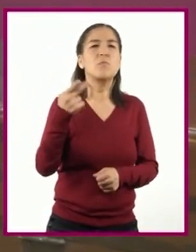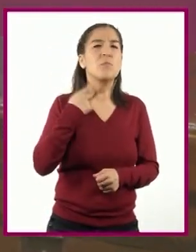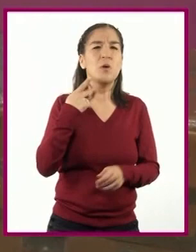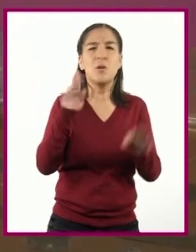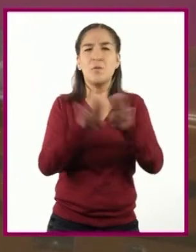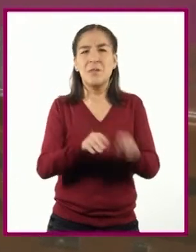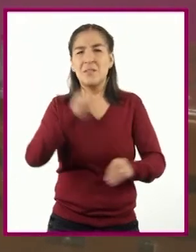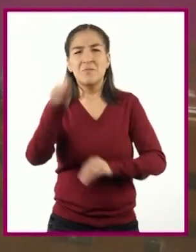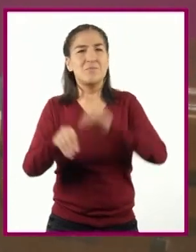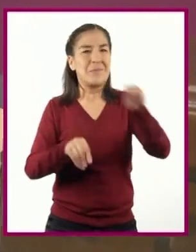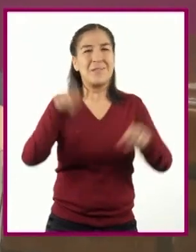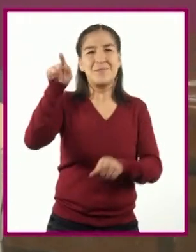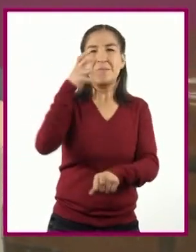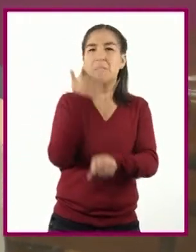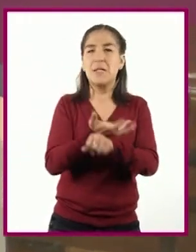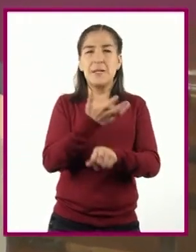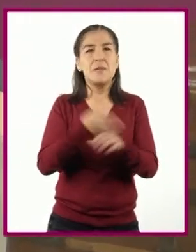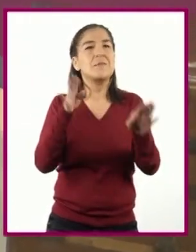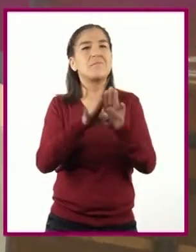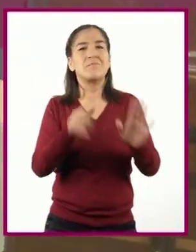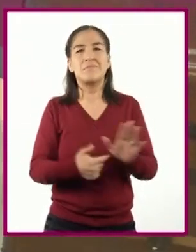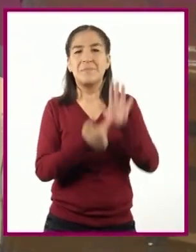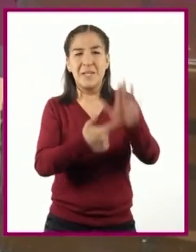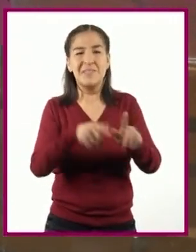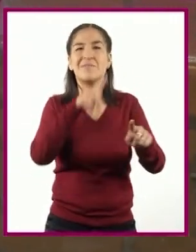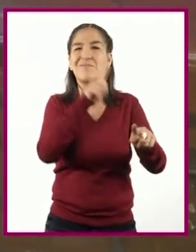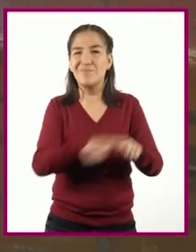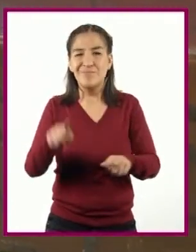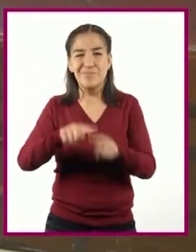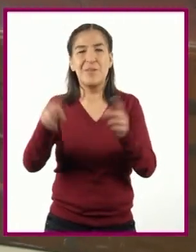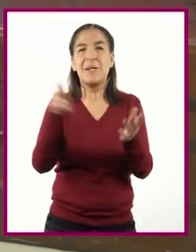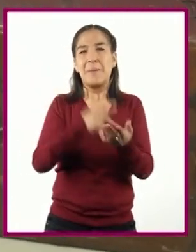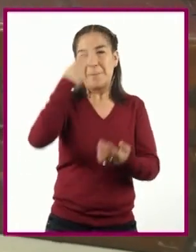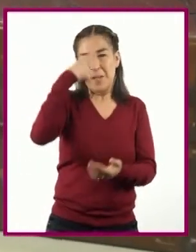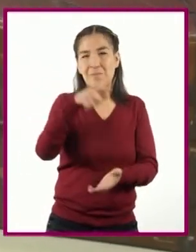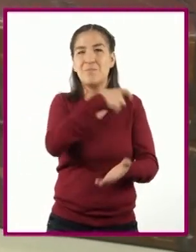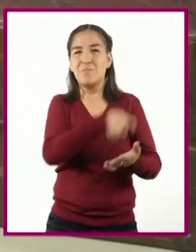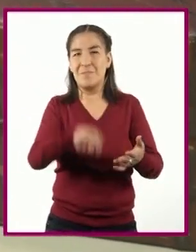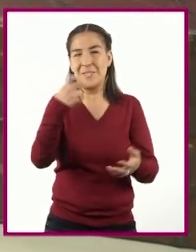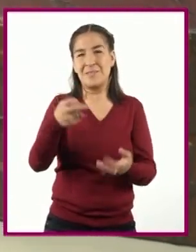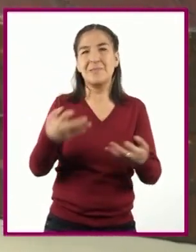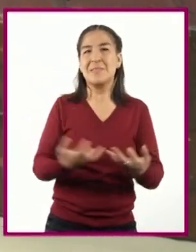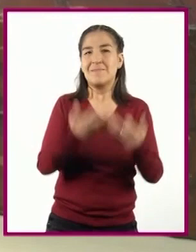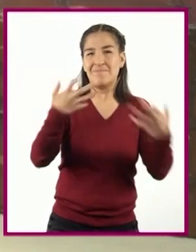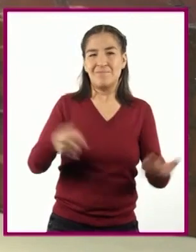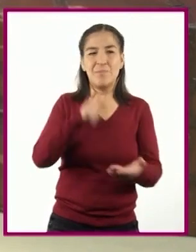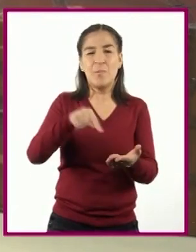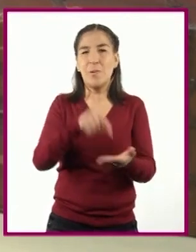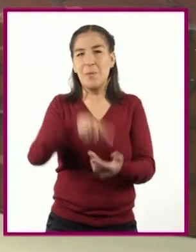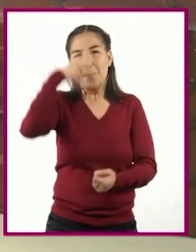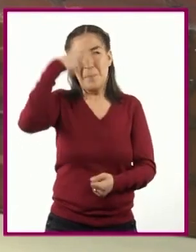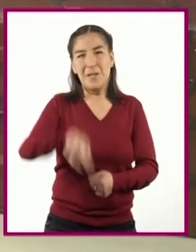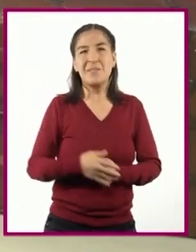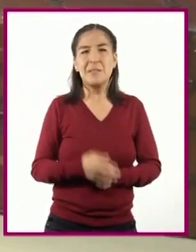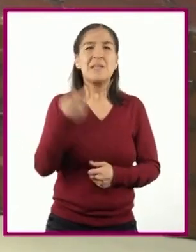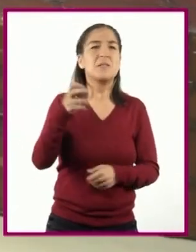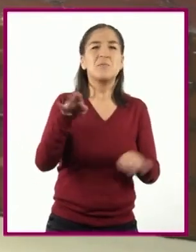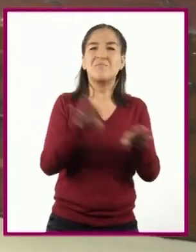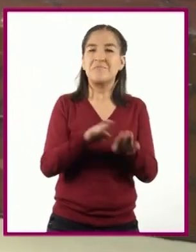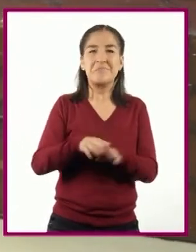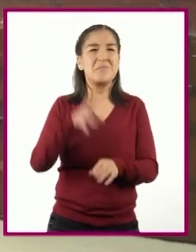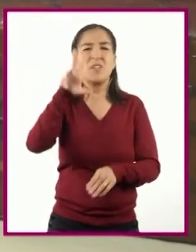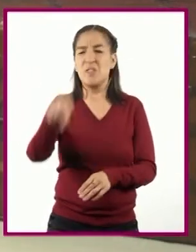expansionista de Estados Unidos se manifestó en múltiples intentos por comprar territorio mexicano. Aunque fueron rechazados en